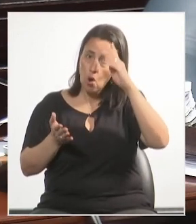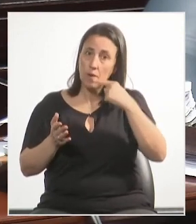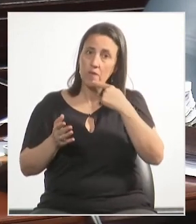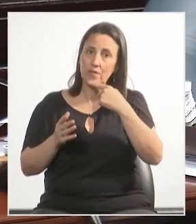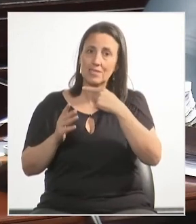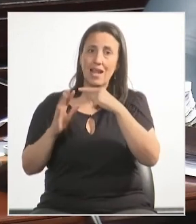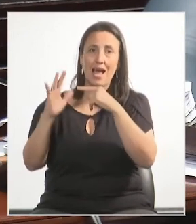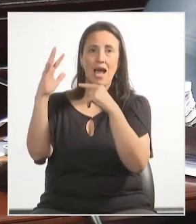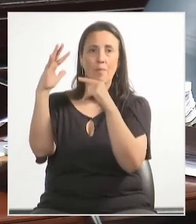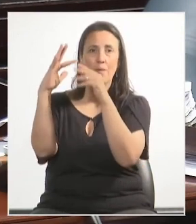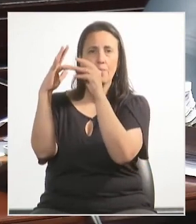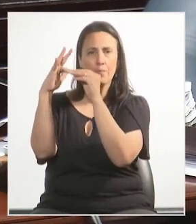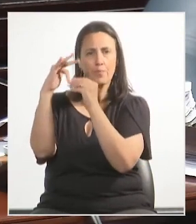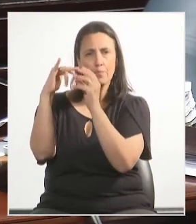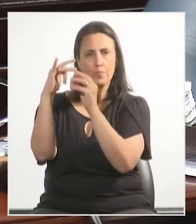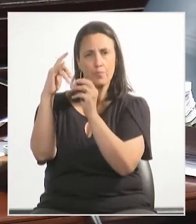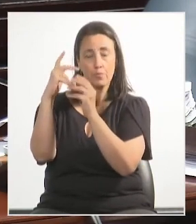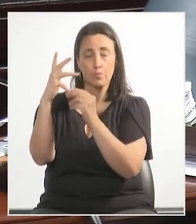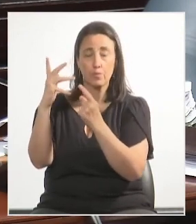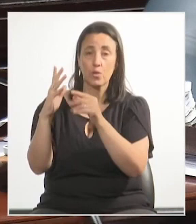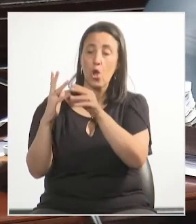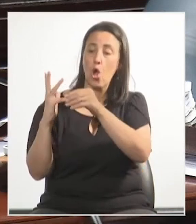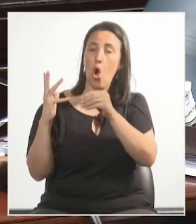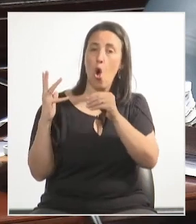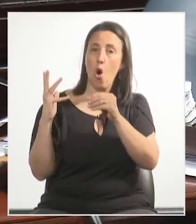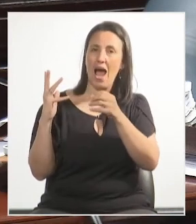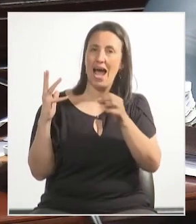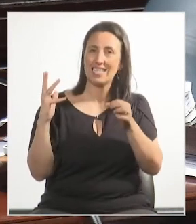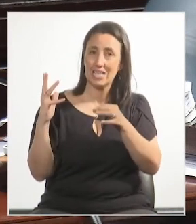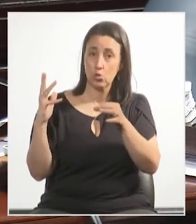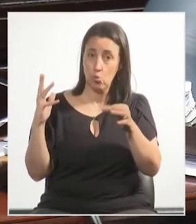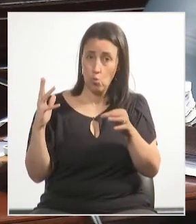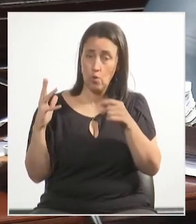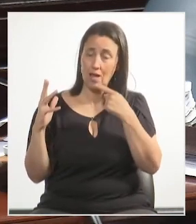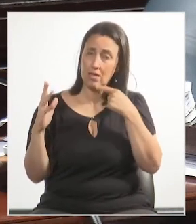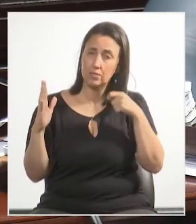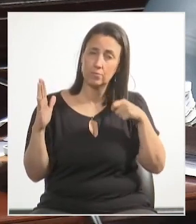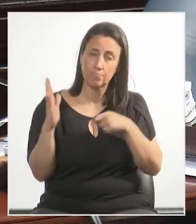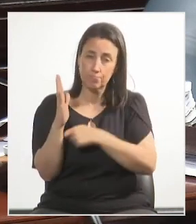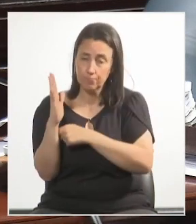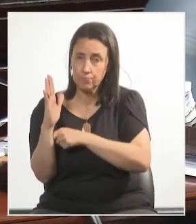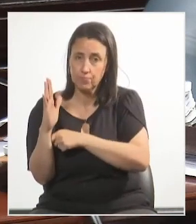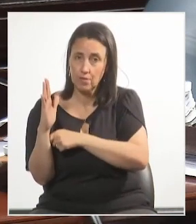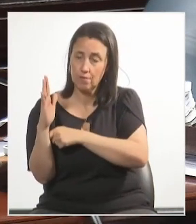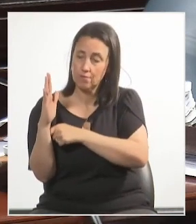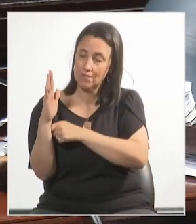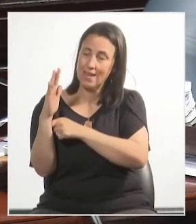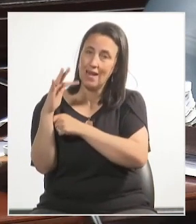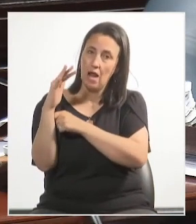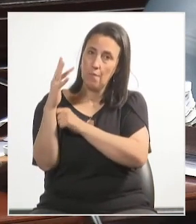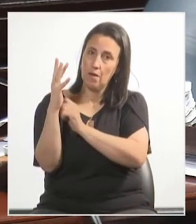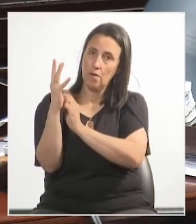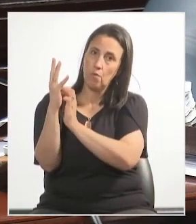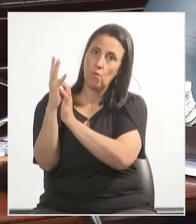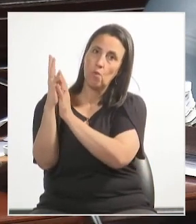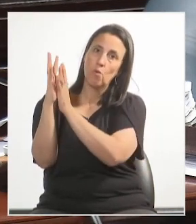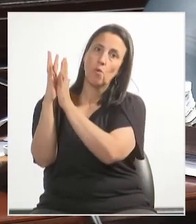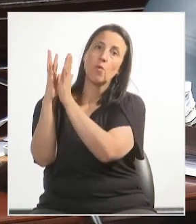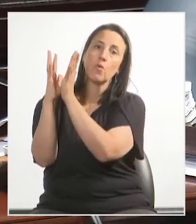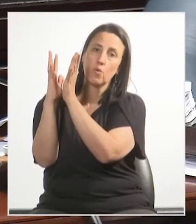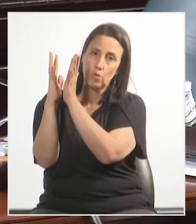desgajadas y que tú, siendo del olivo silvestre, has sido injertado entre las otras ramas.